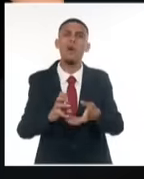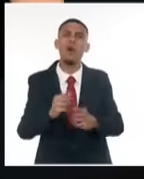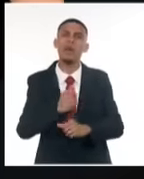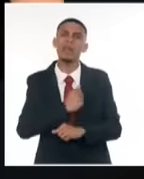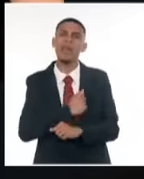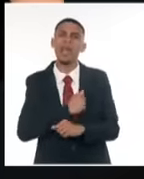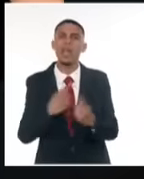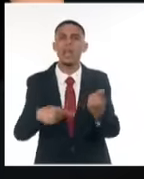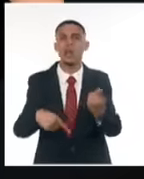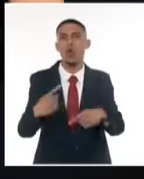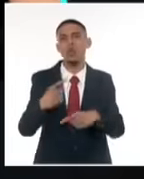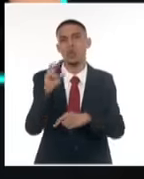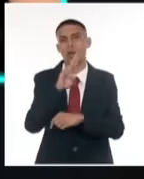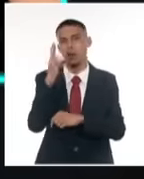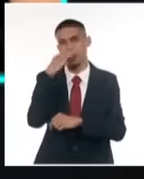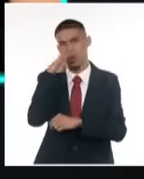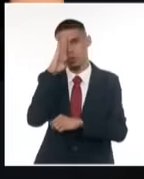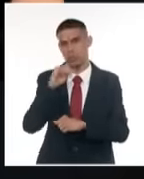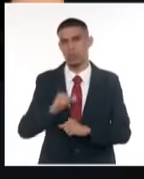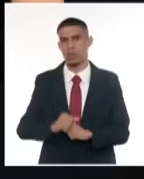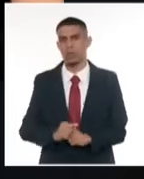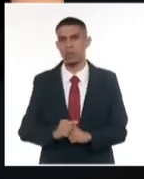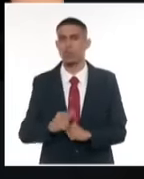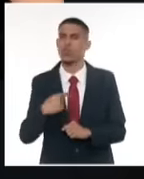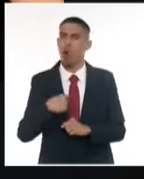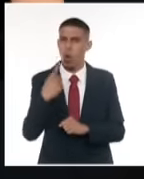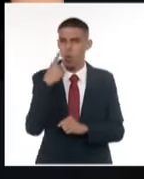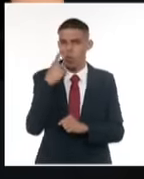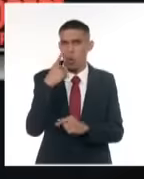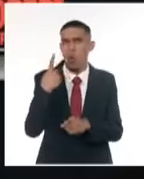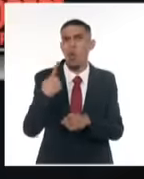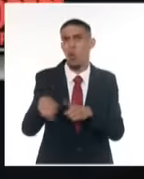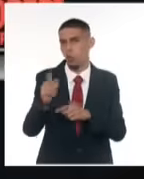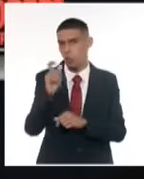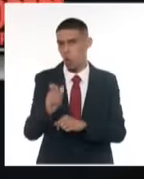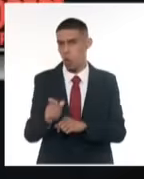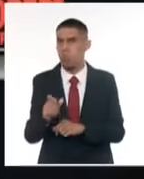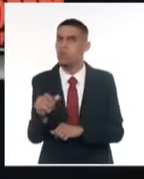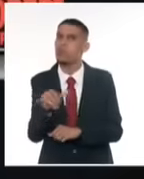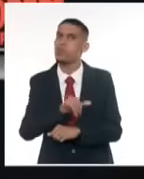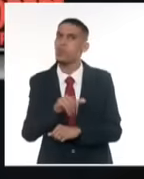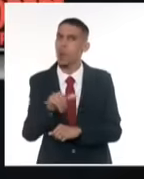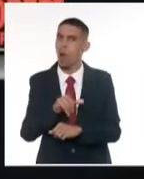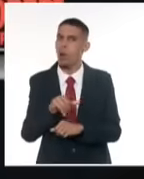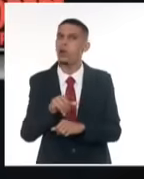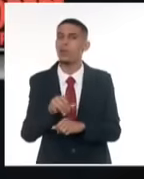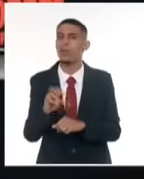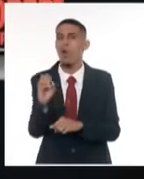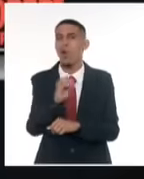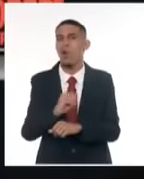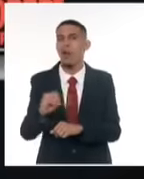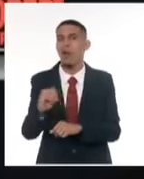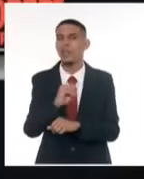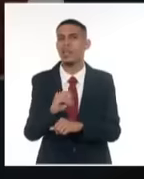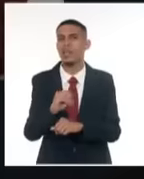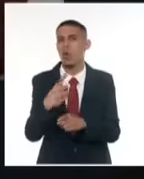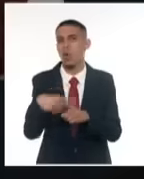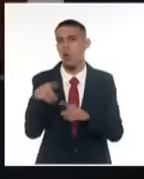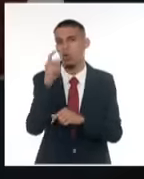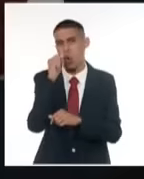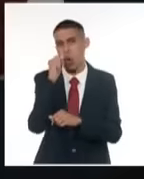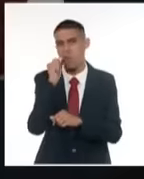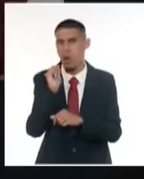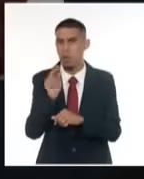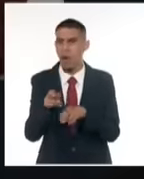que tengo identificado como CPGA, significa Consejo para la Guerra, que es el movimiento que preside Manuel Milanés. Él